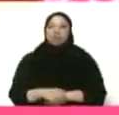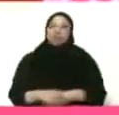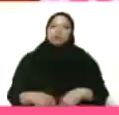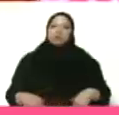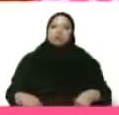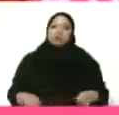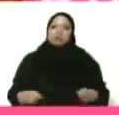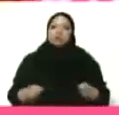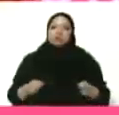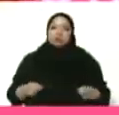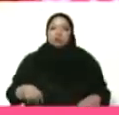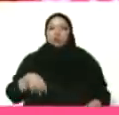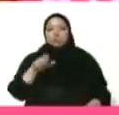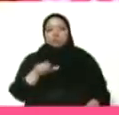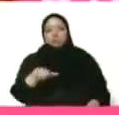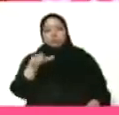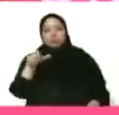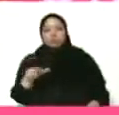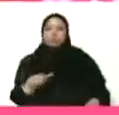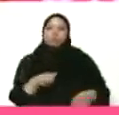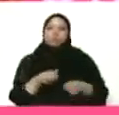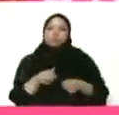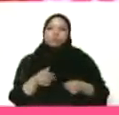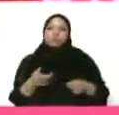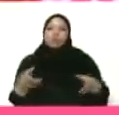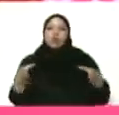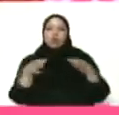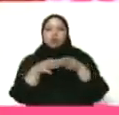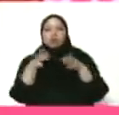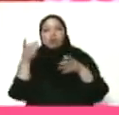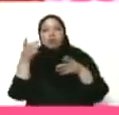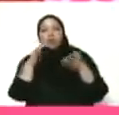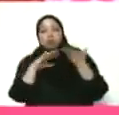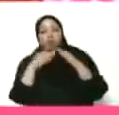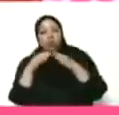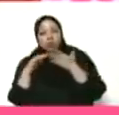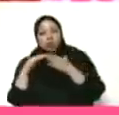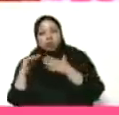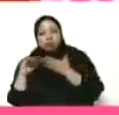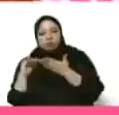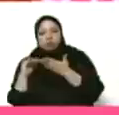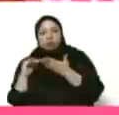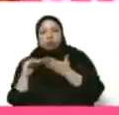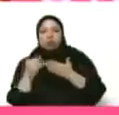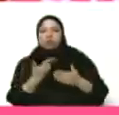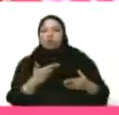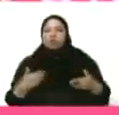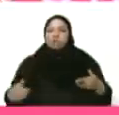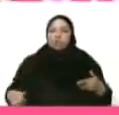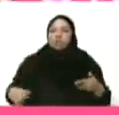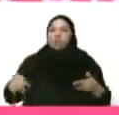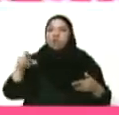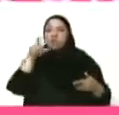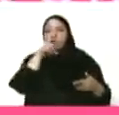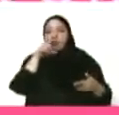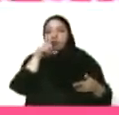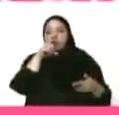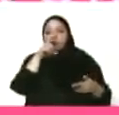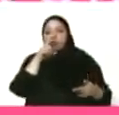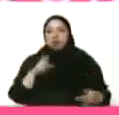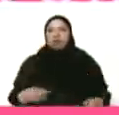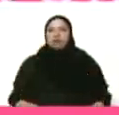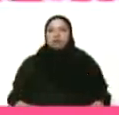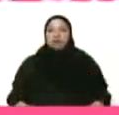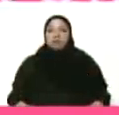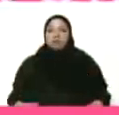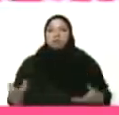Yo soy parte de una dirección colectiva con el presidente Nicolás Maduro. Fui parte de una